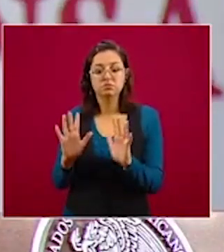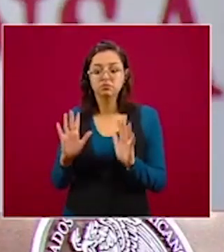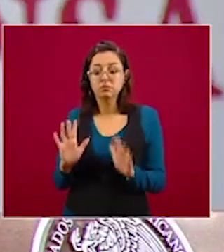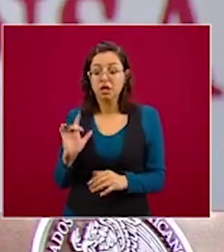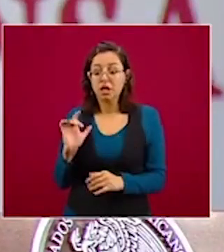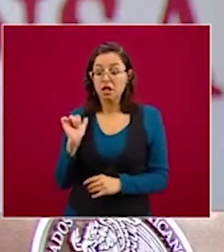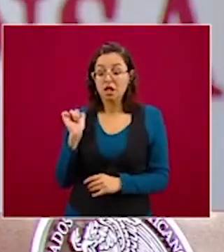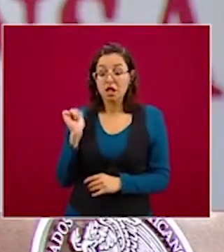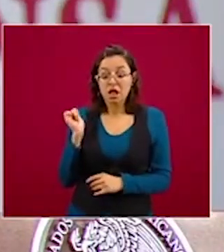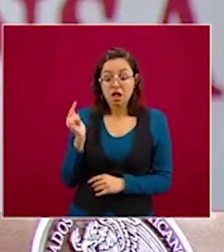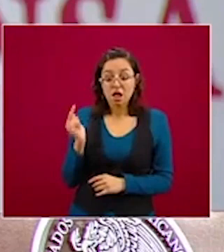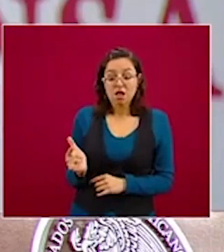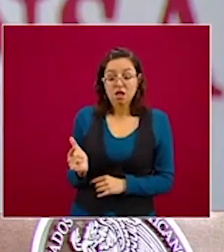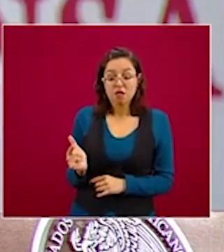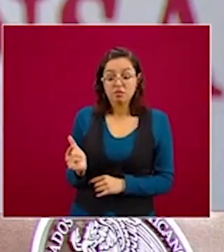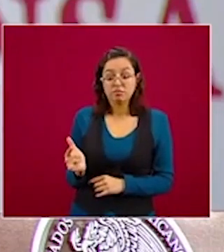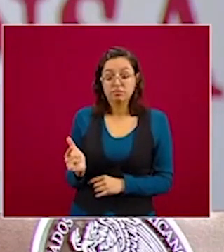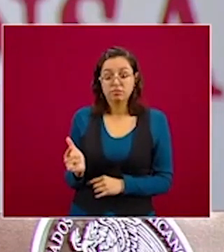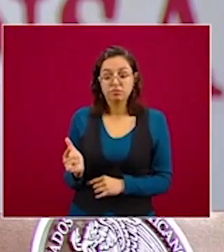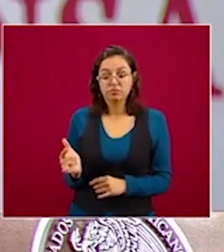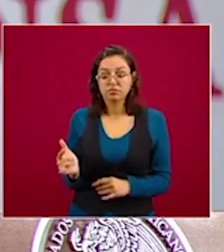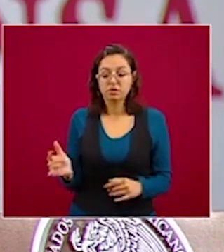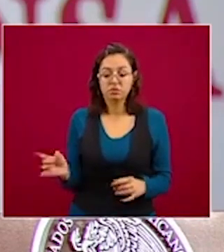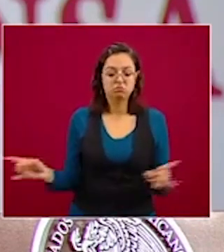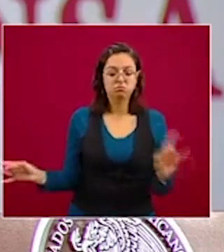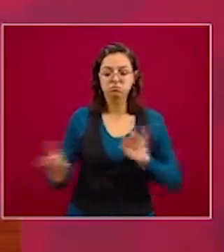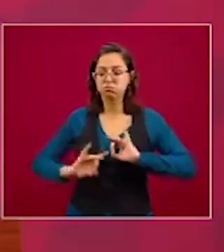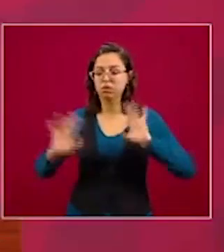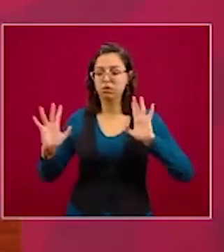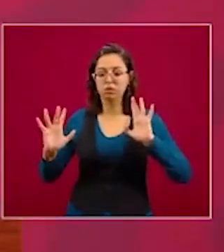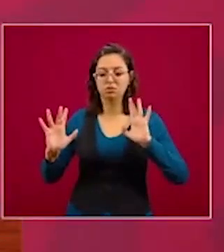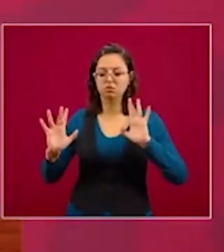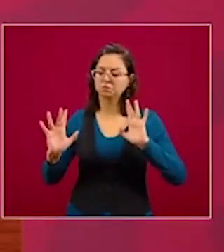nada extraordinario.